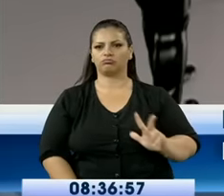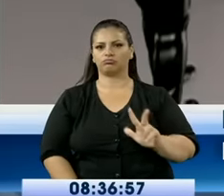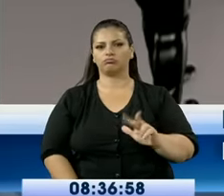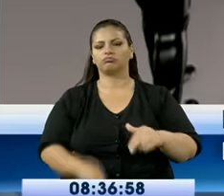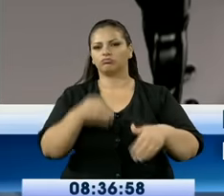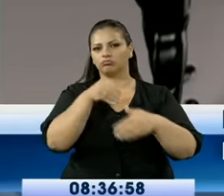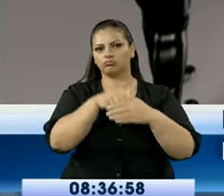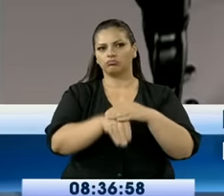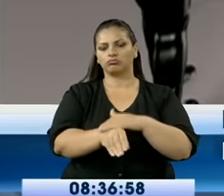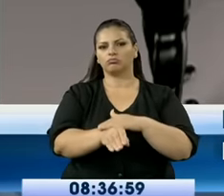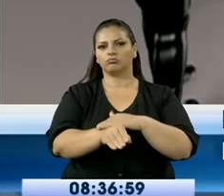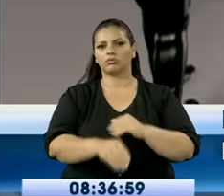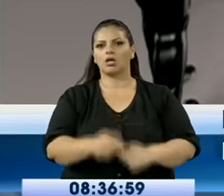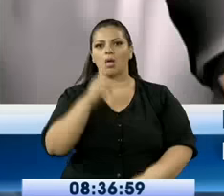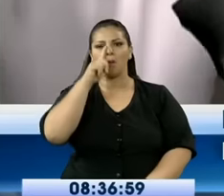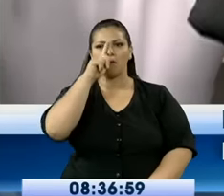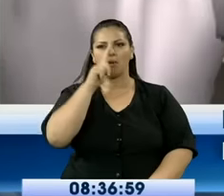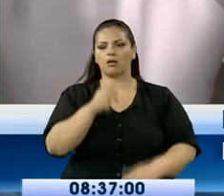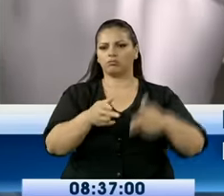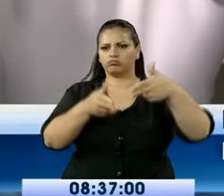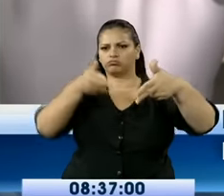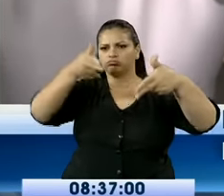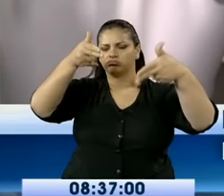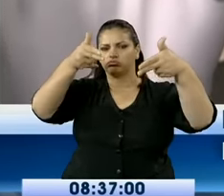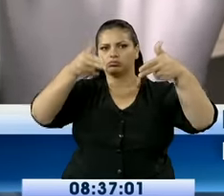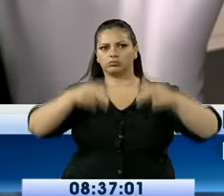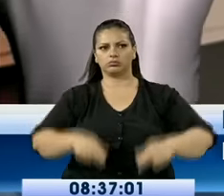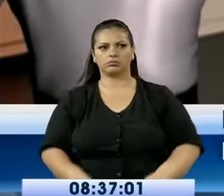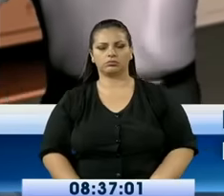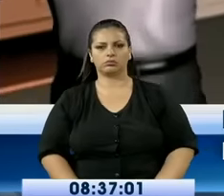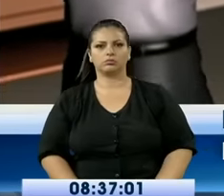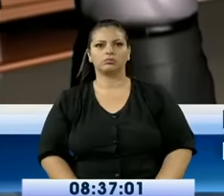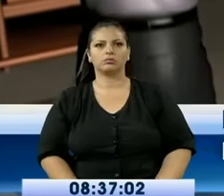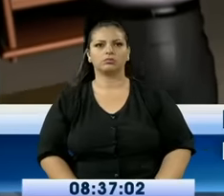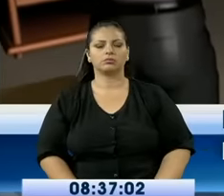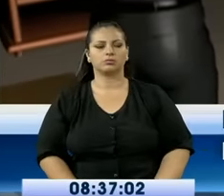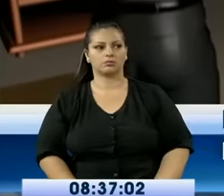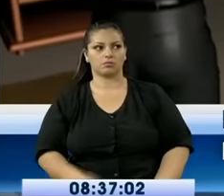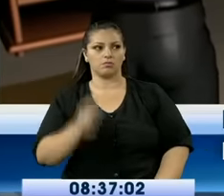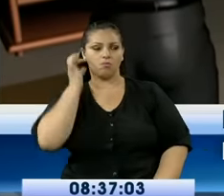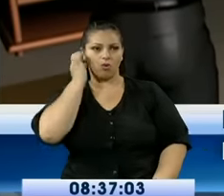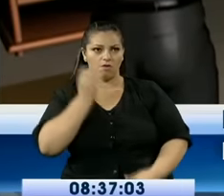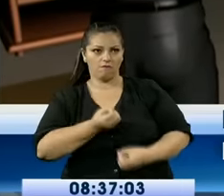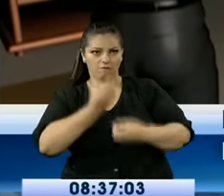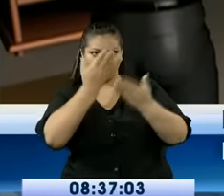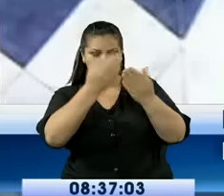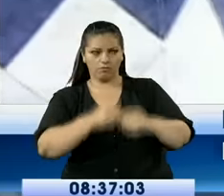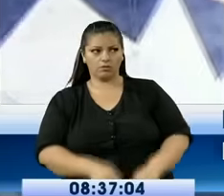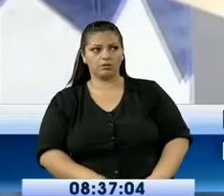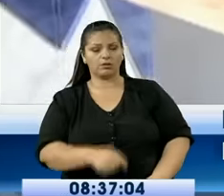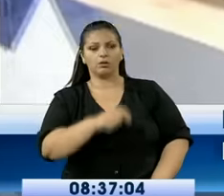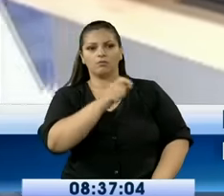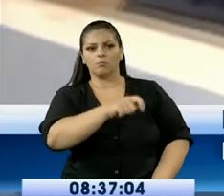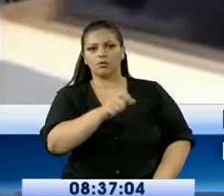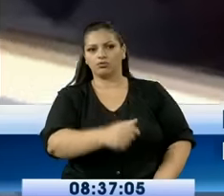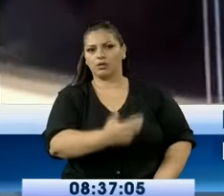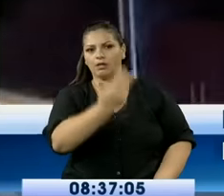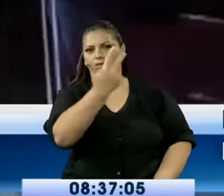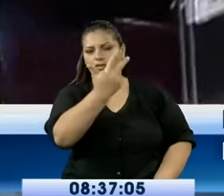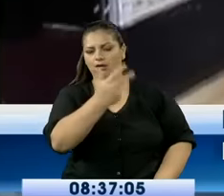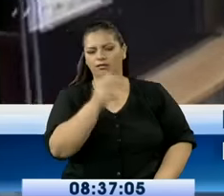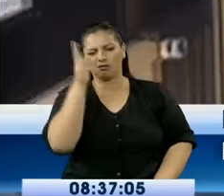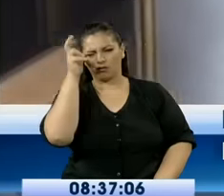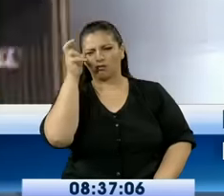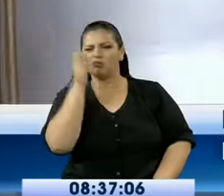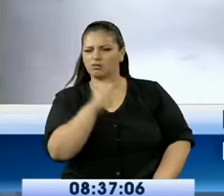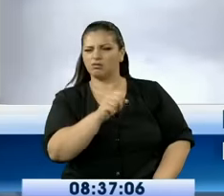apuntaron a varios empleados. Yo lo que sé es que vinieron ya directamente a matar al señor. Tres creo que eran una moto